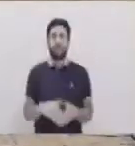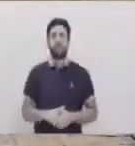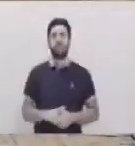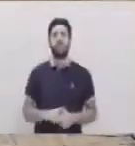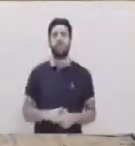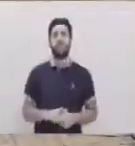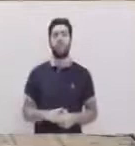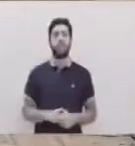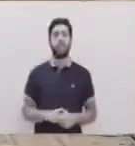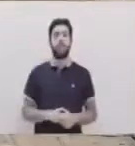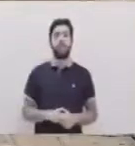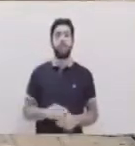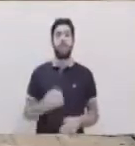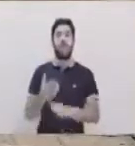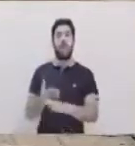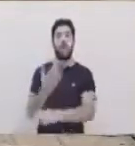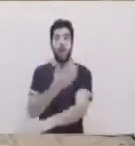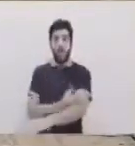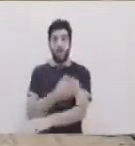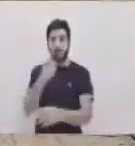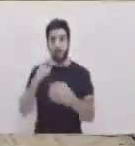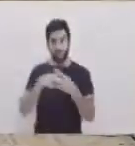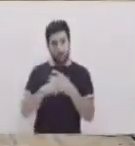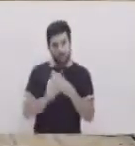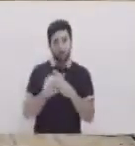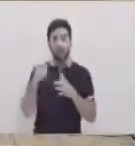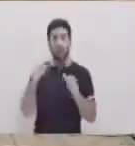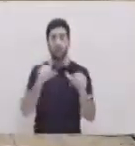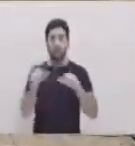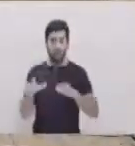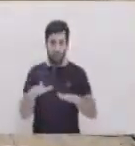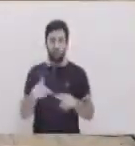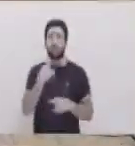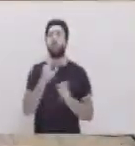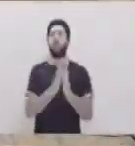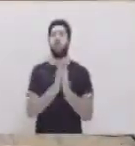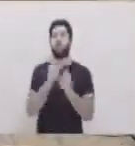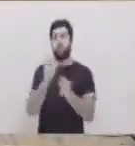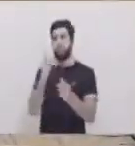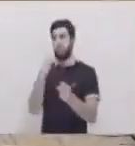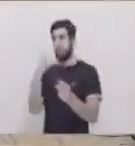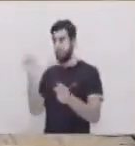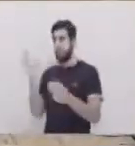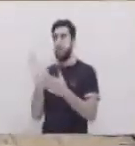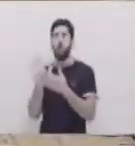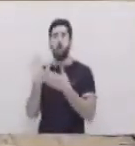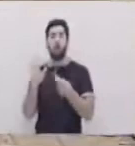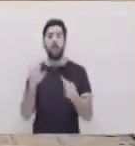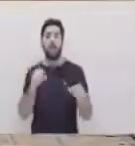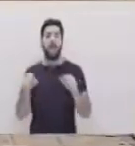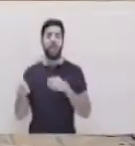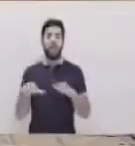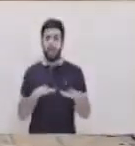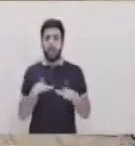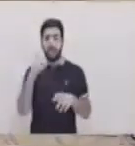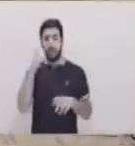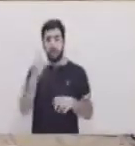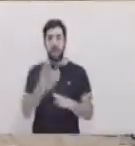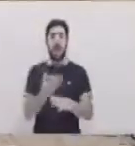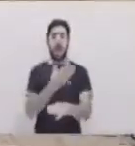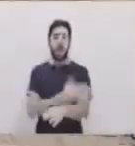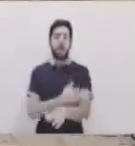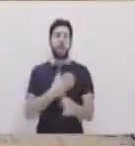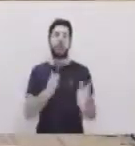voleibol. Antes de pasar a la actividad principal, me acompañan a realizar una serie de ejercicios para el debido calentamiento y